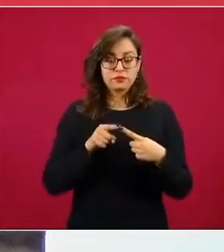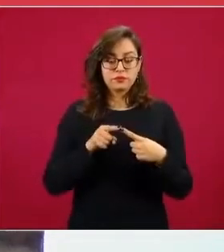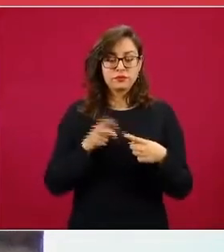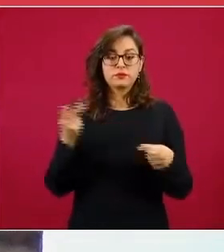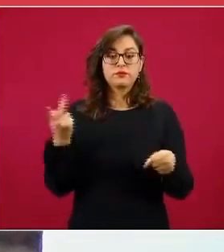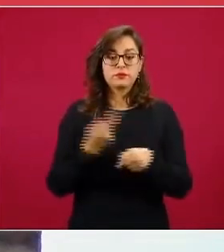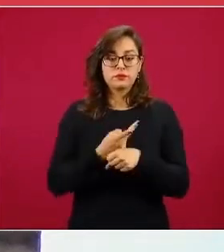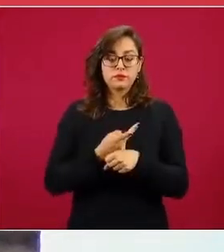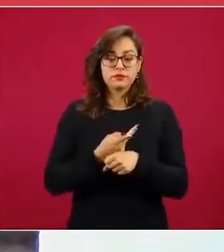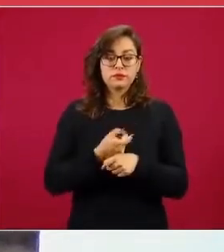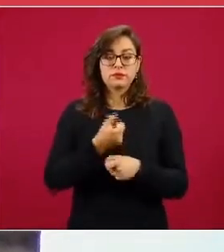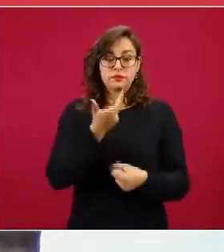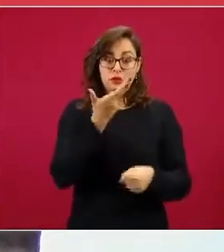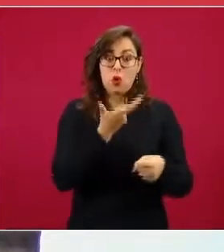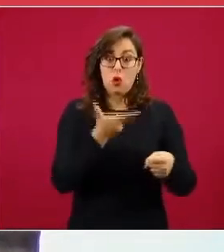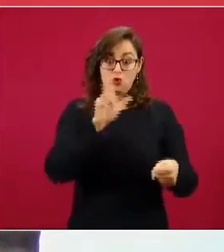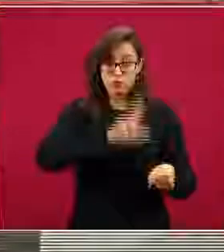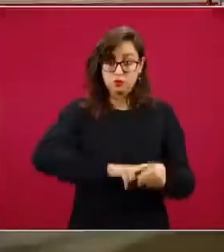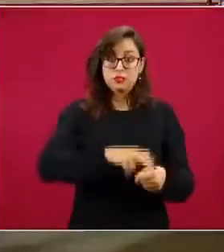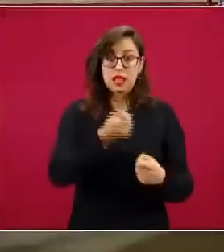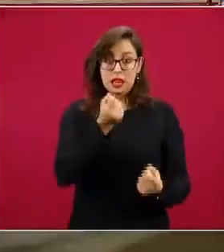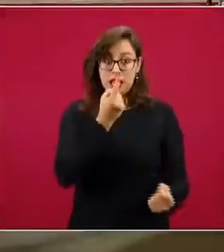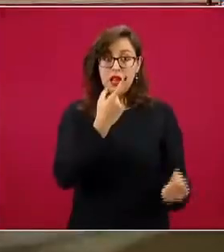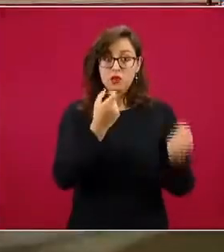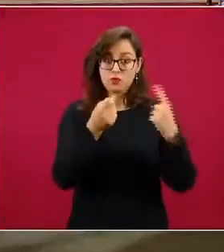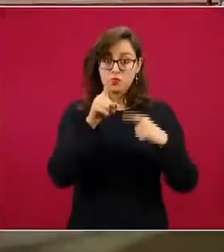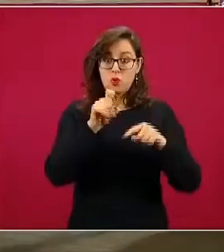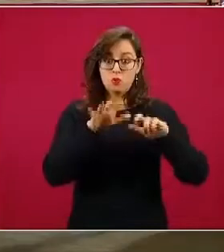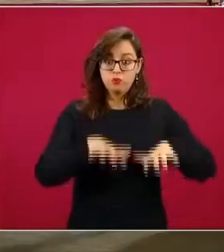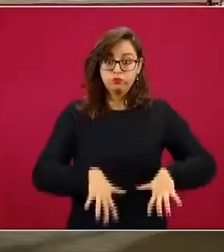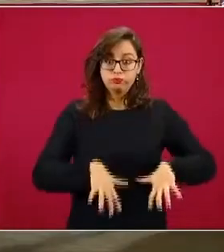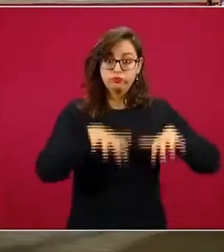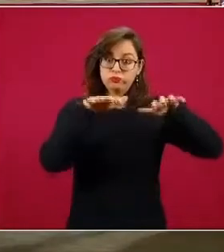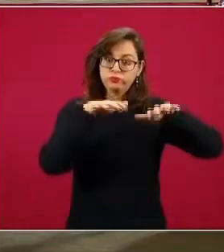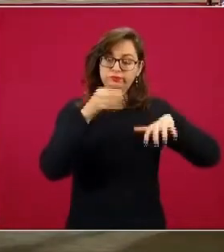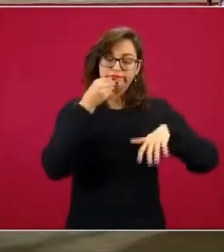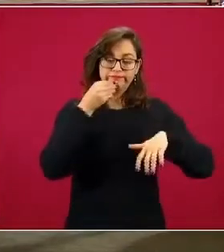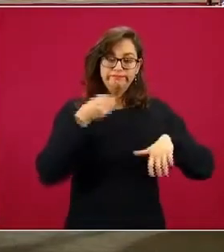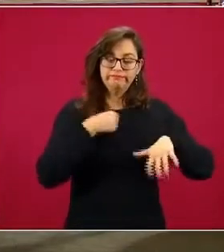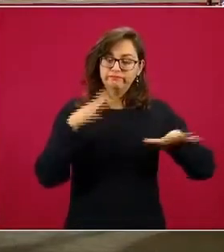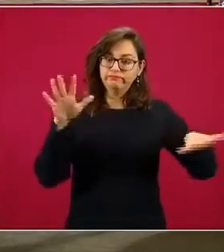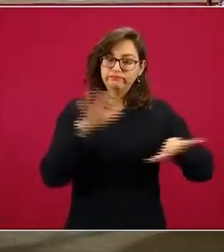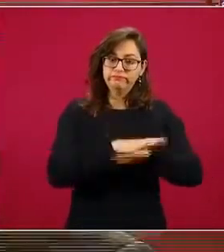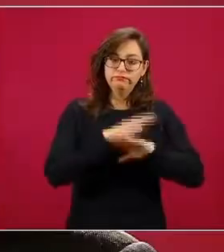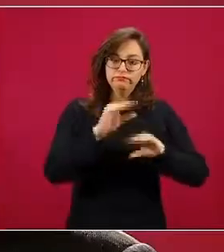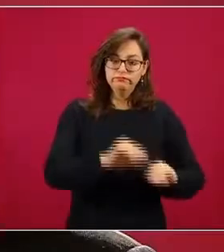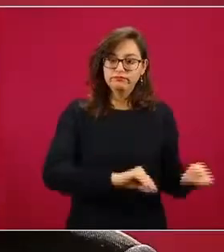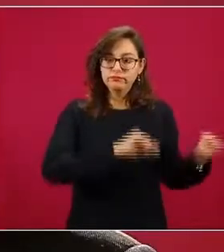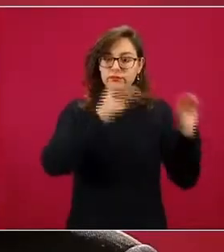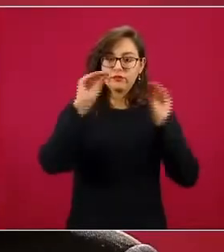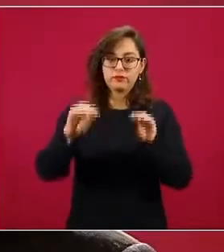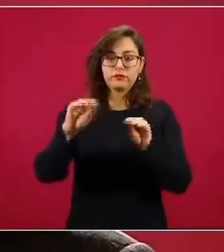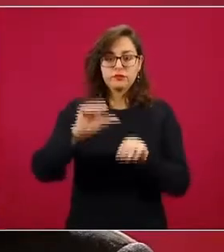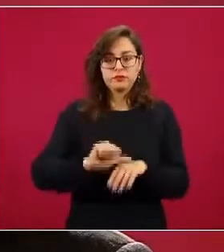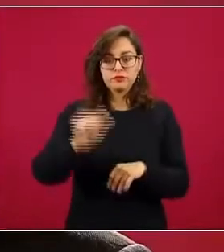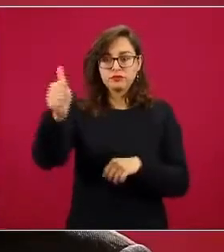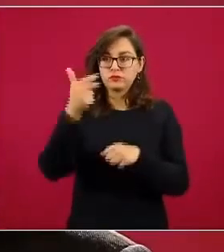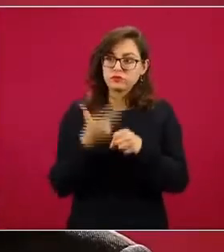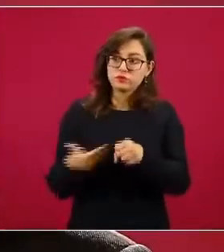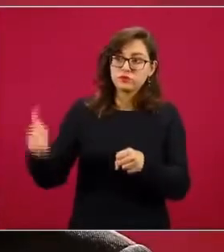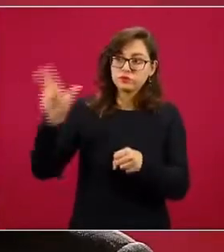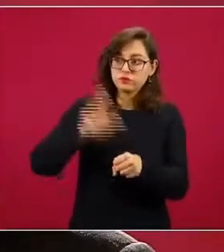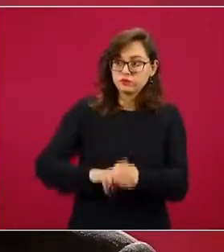algunas unidades de atención médica, y tuvieron que ser desplazados algunos pacientes hacia hospitales que están en